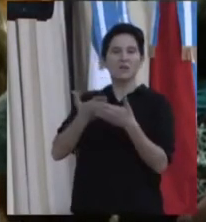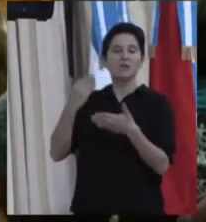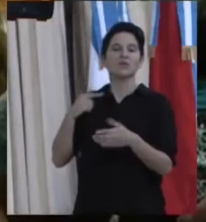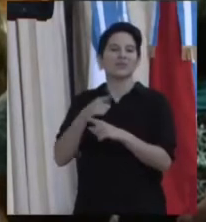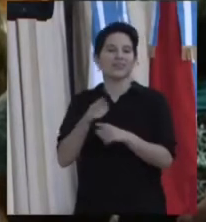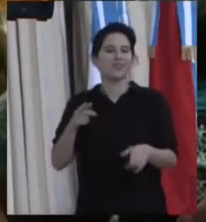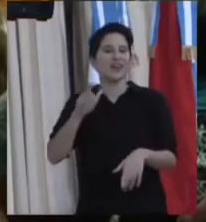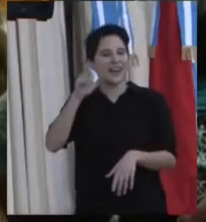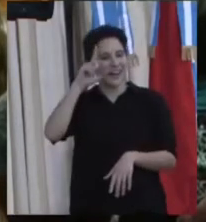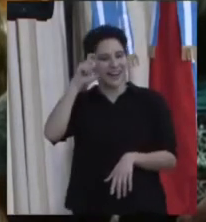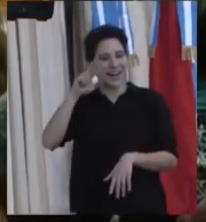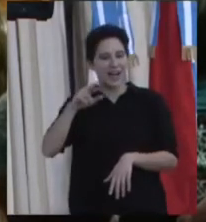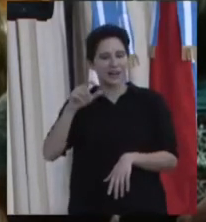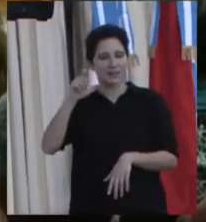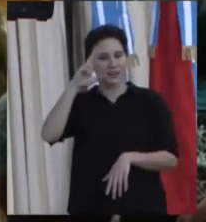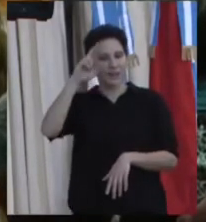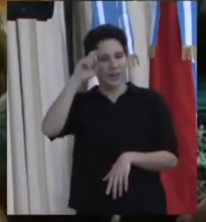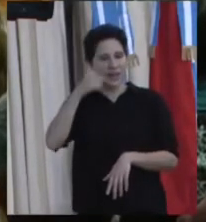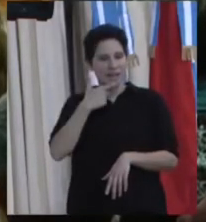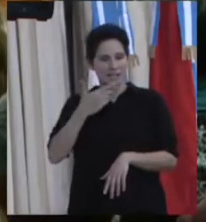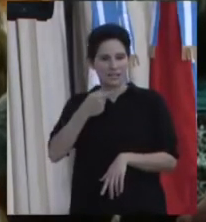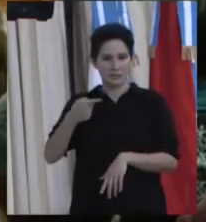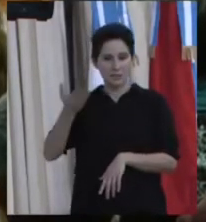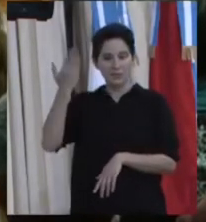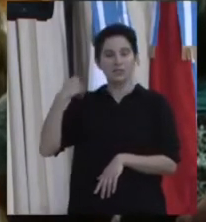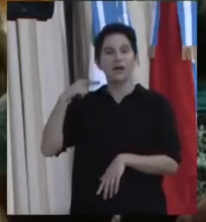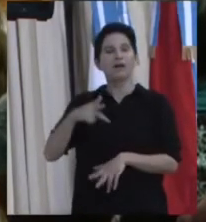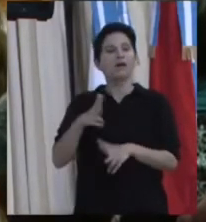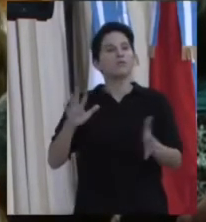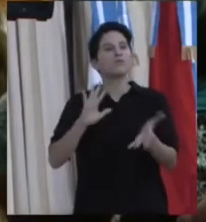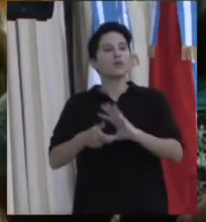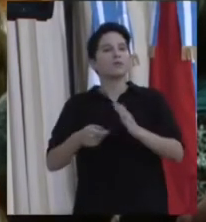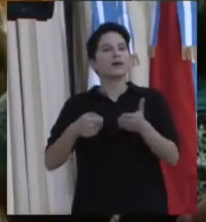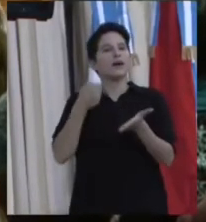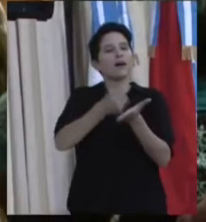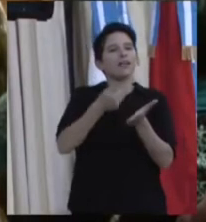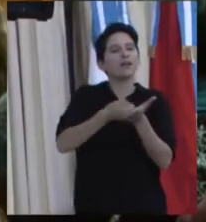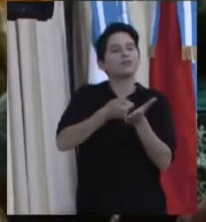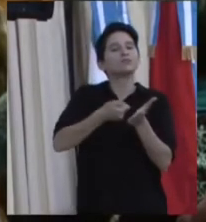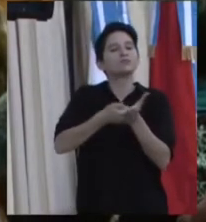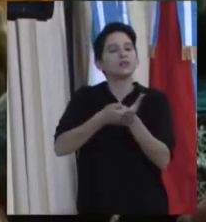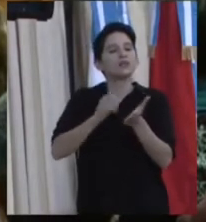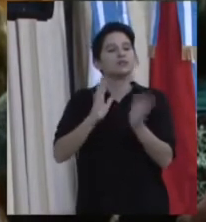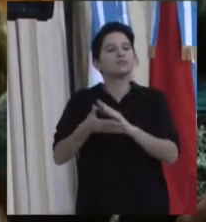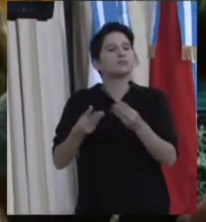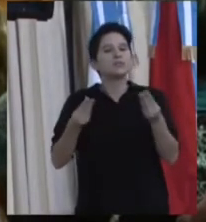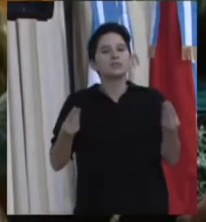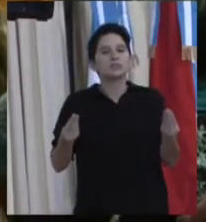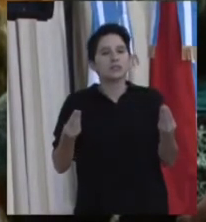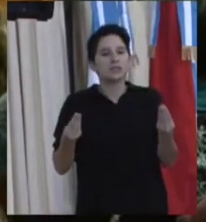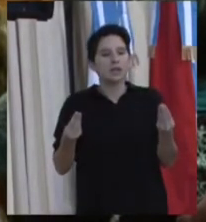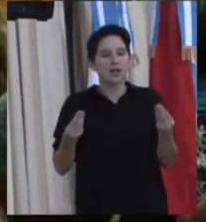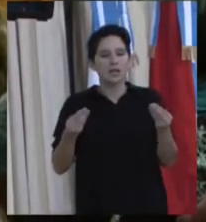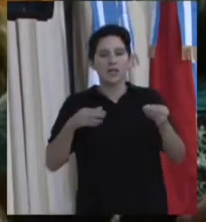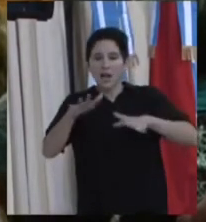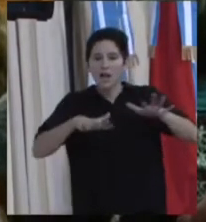semana pasada, esos puntos de resistencia sean formas de acción, que sean formas de